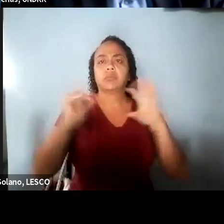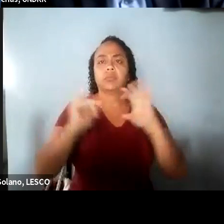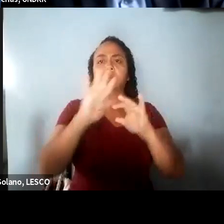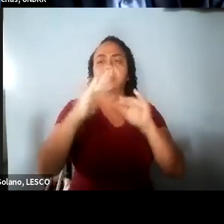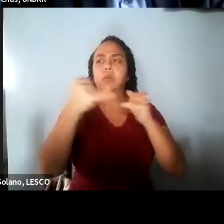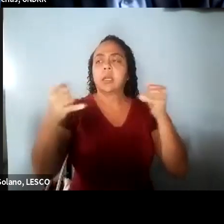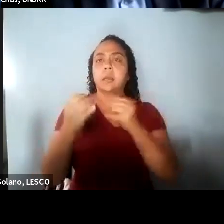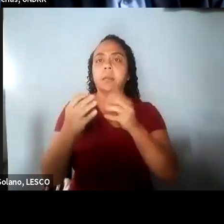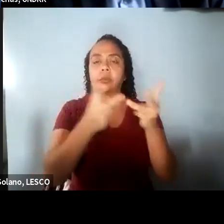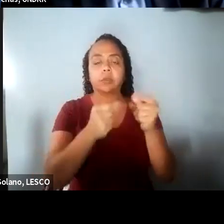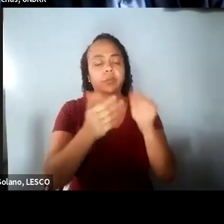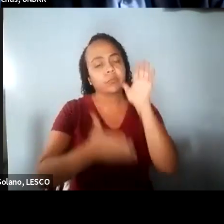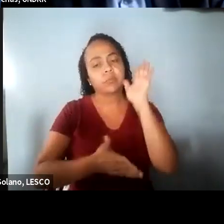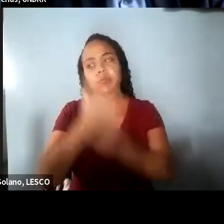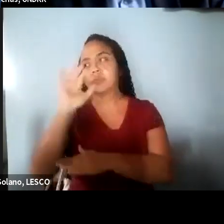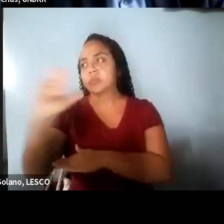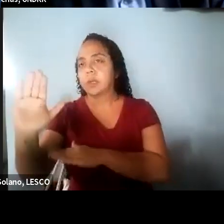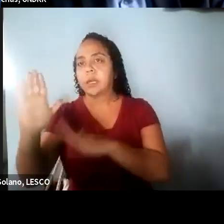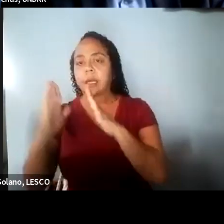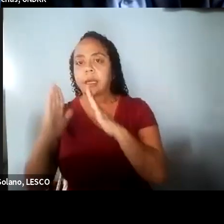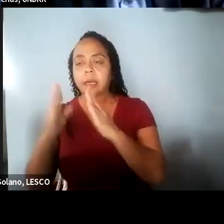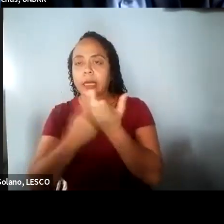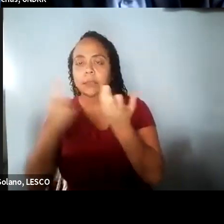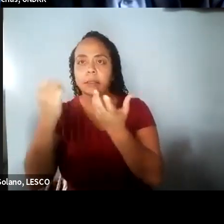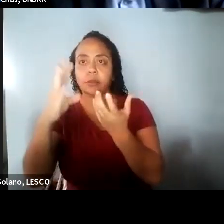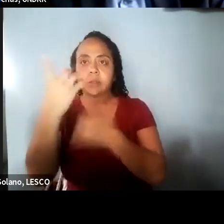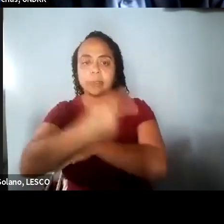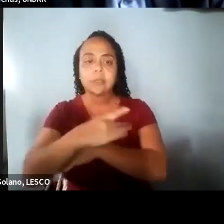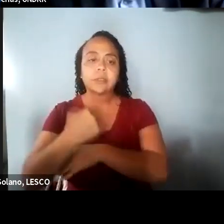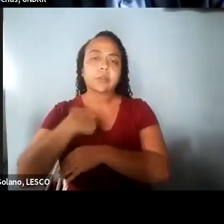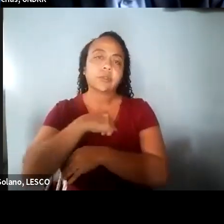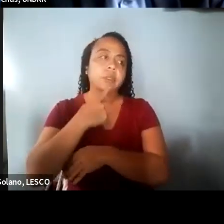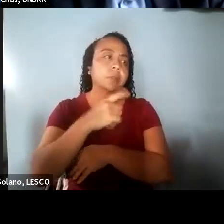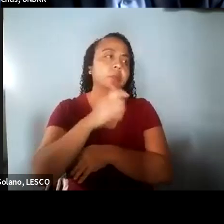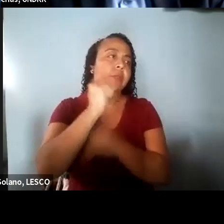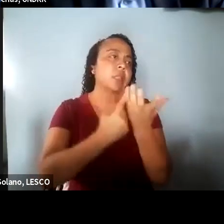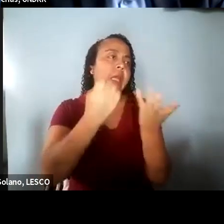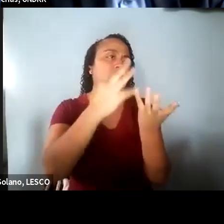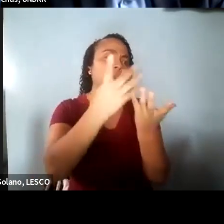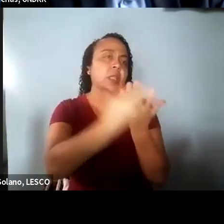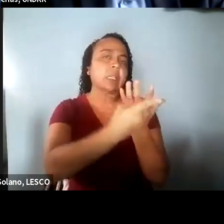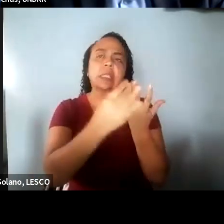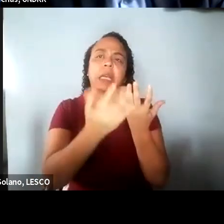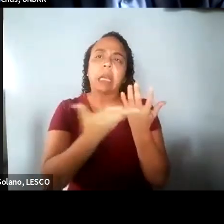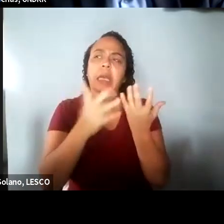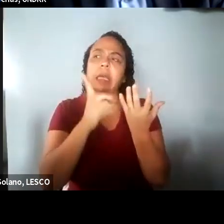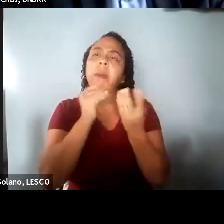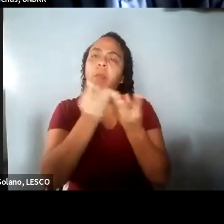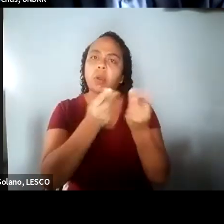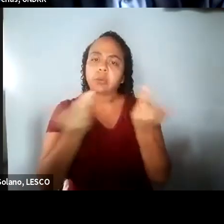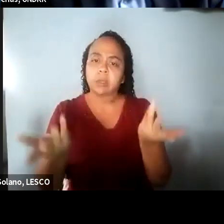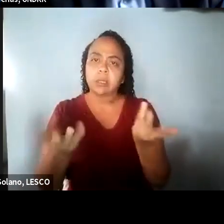de producción todos en el entorno sea y en la 14 días y nosotros decíamos sí sí ahí la 14 días y que quien produce como qué